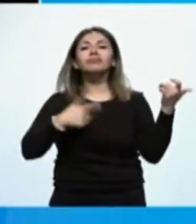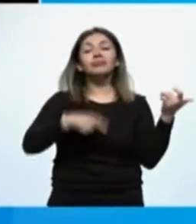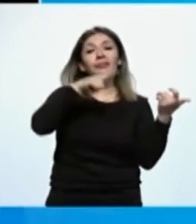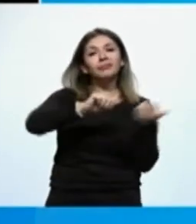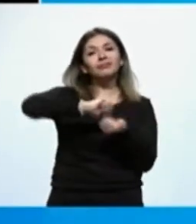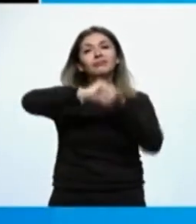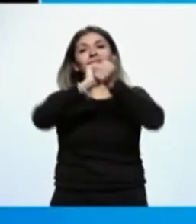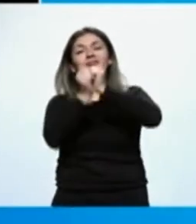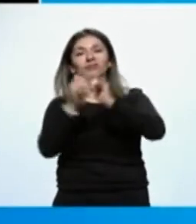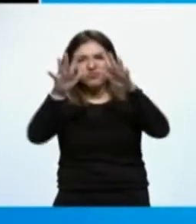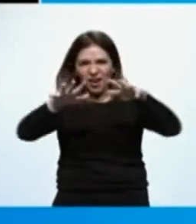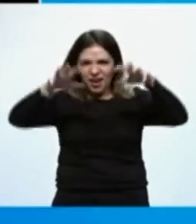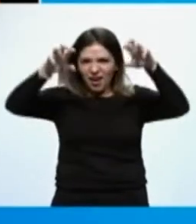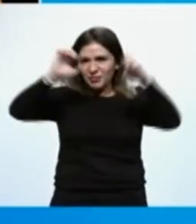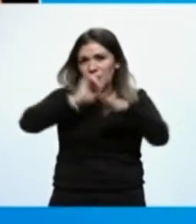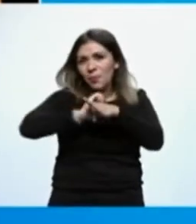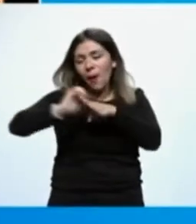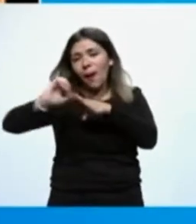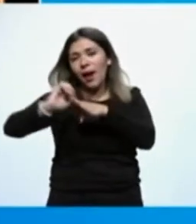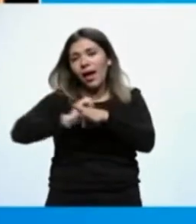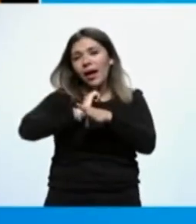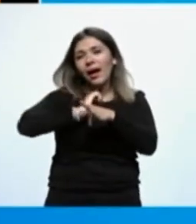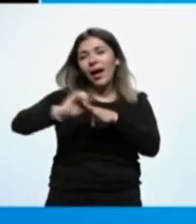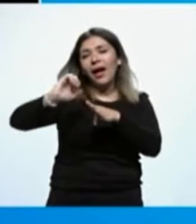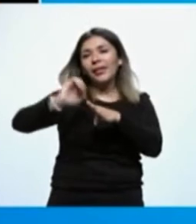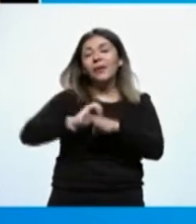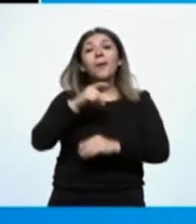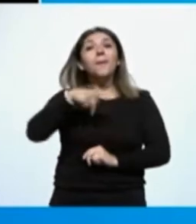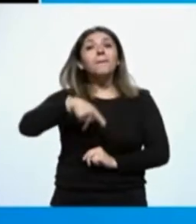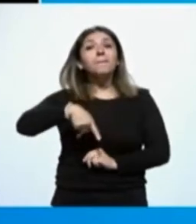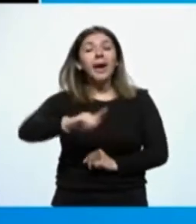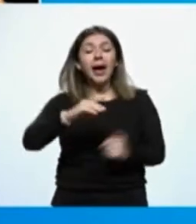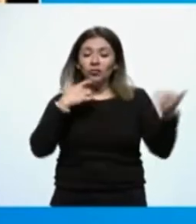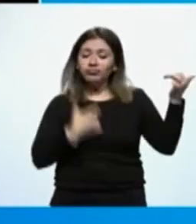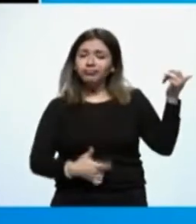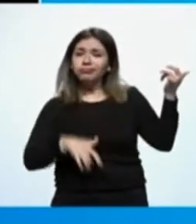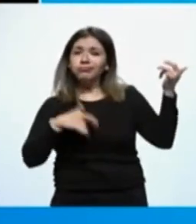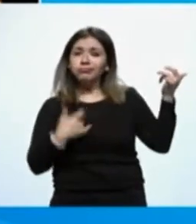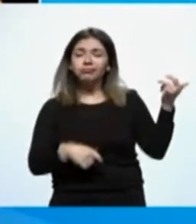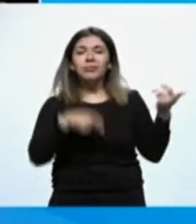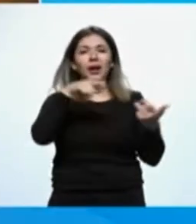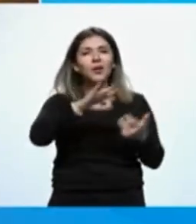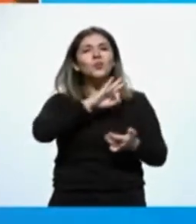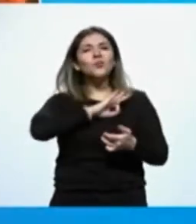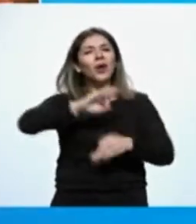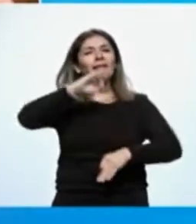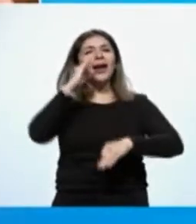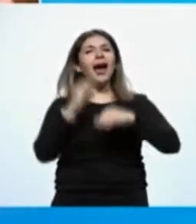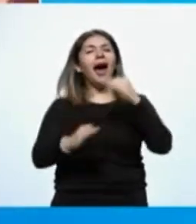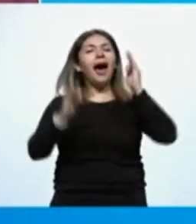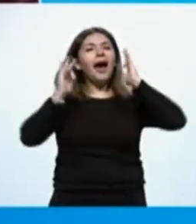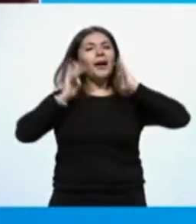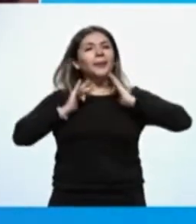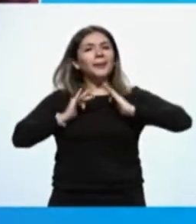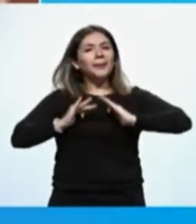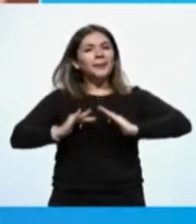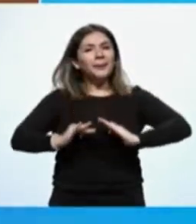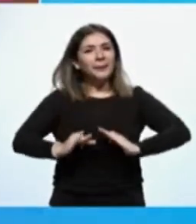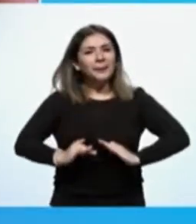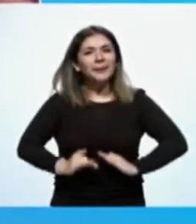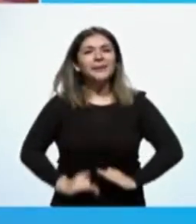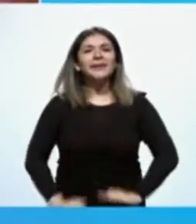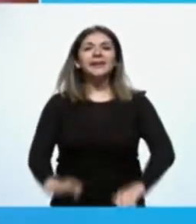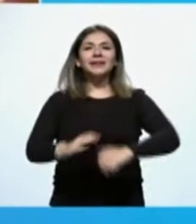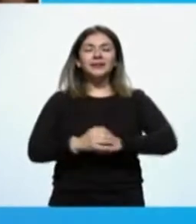convirtió en un monstruo morado, pero el bolero finalmente pudo calmarlo.